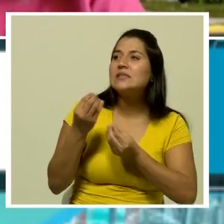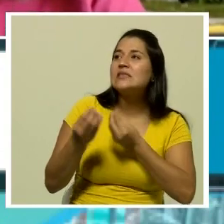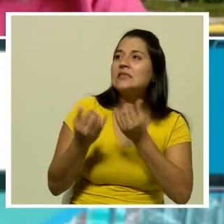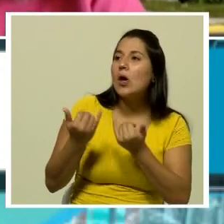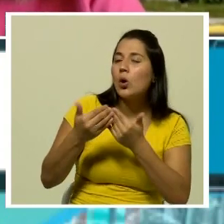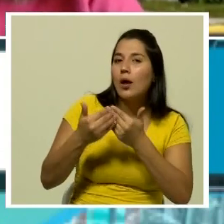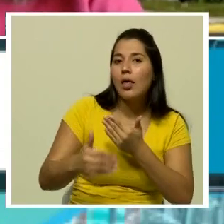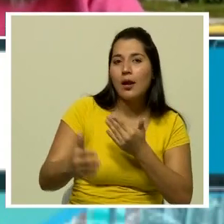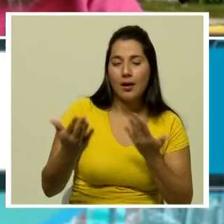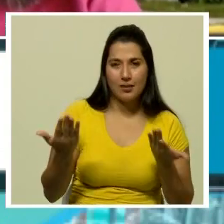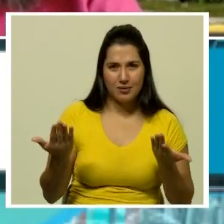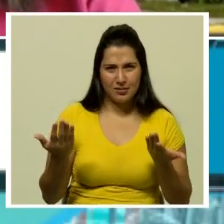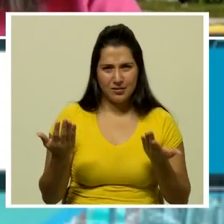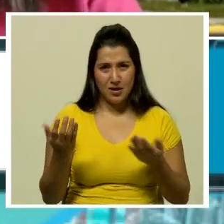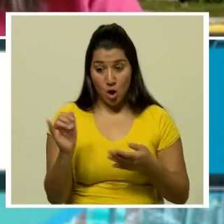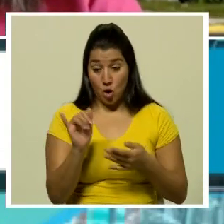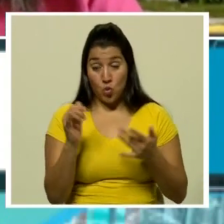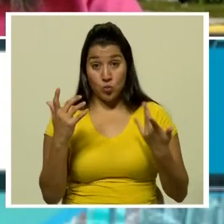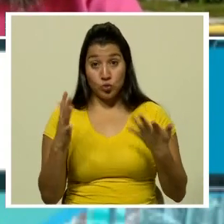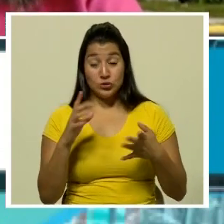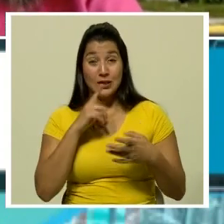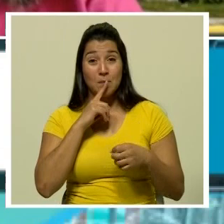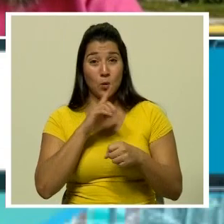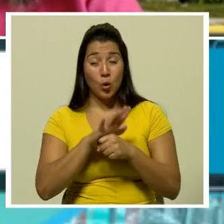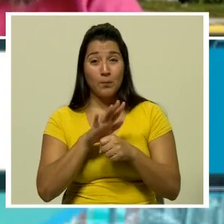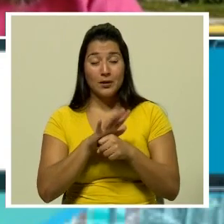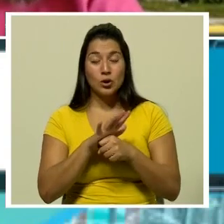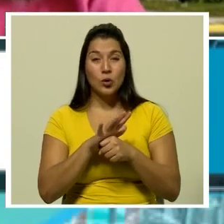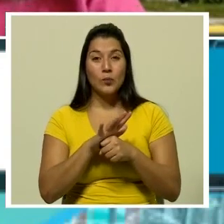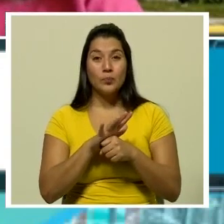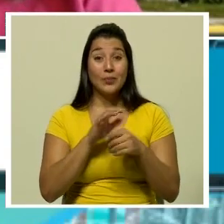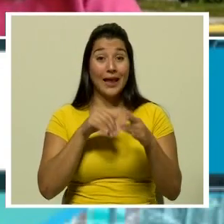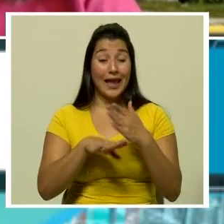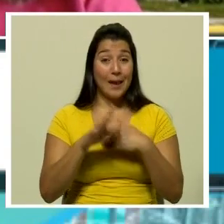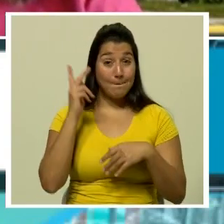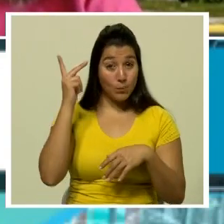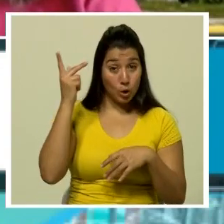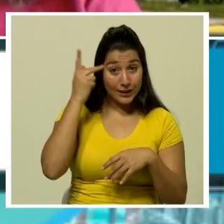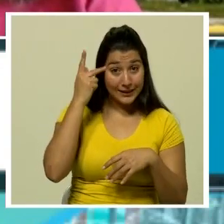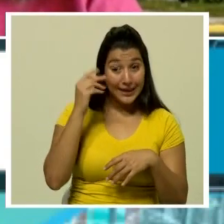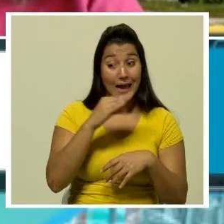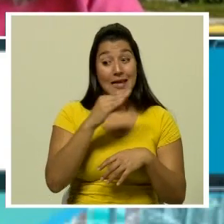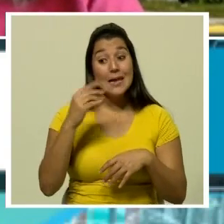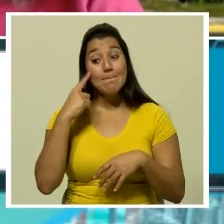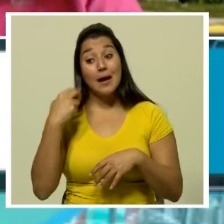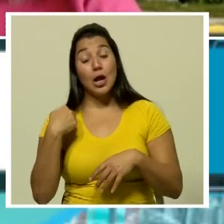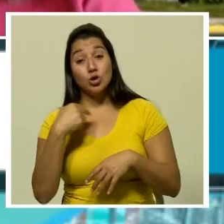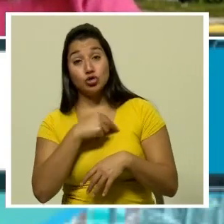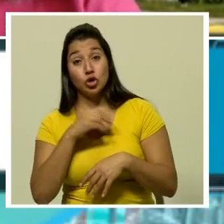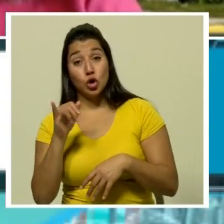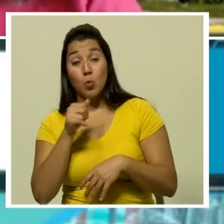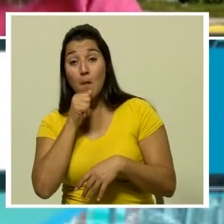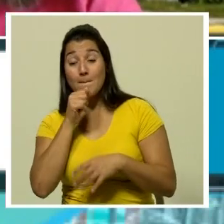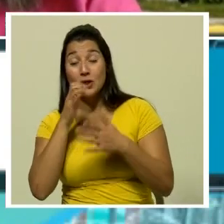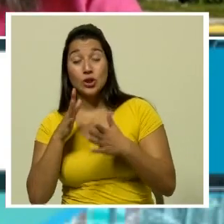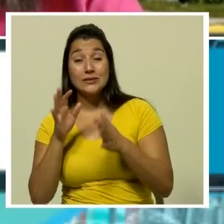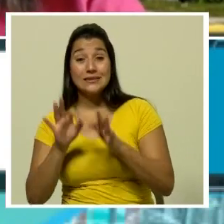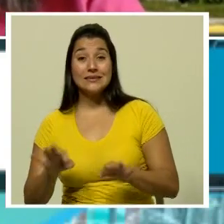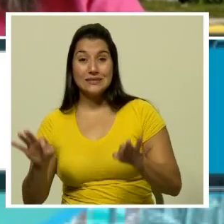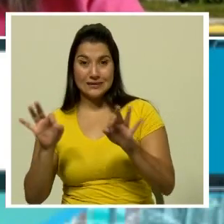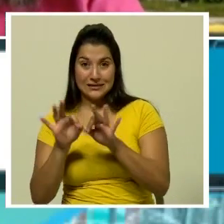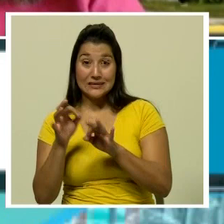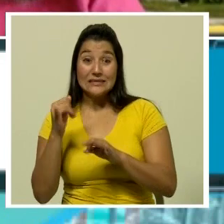Como lo había prometido, y esto en política y para nosotros en prensa es fundamental, cuando los